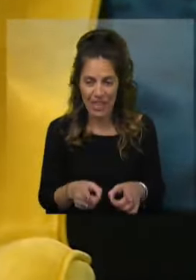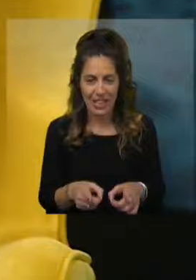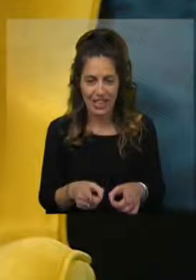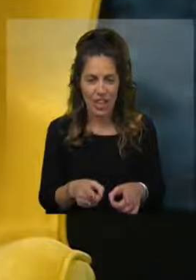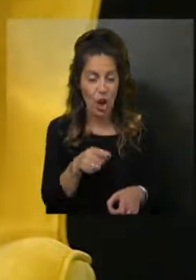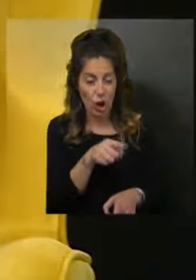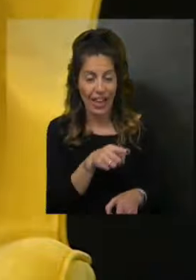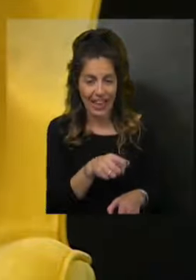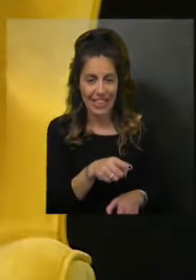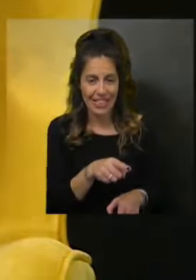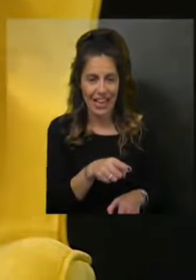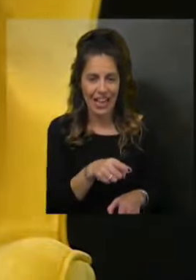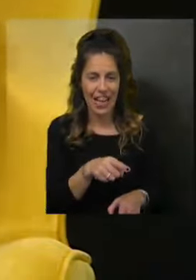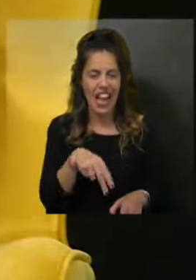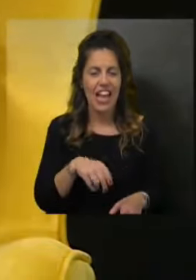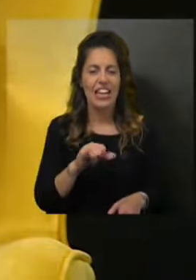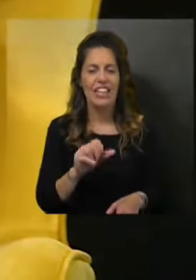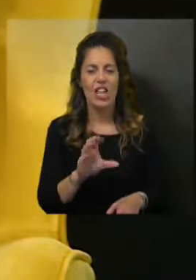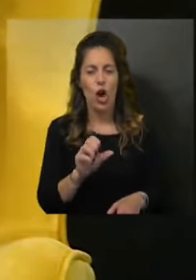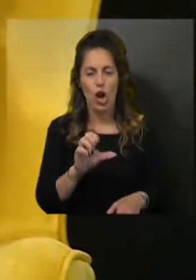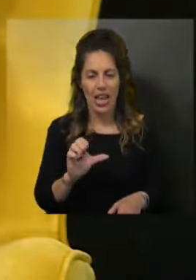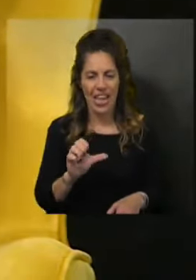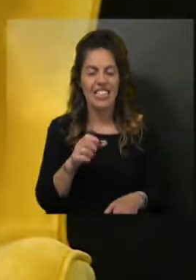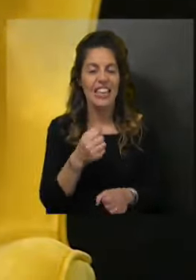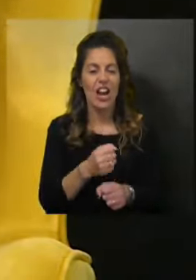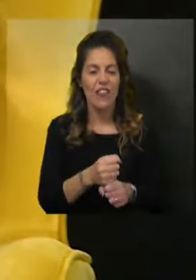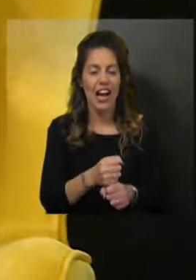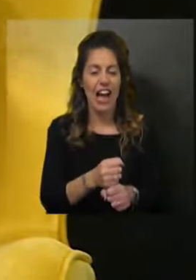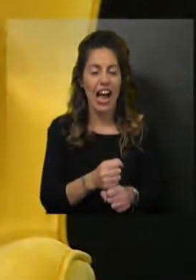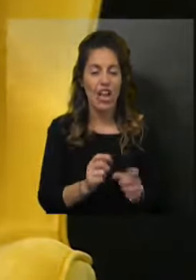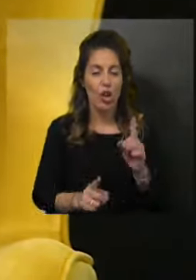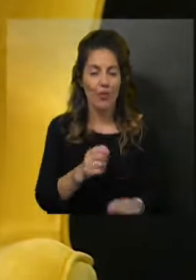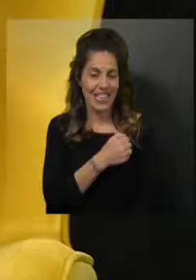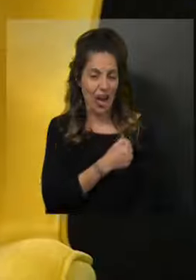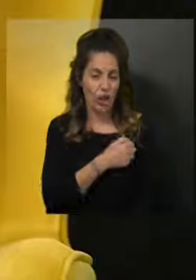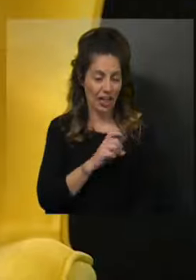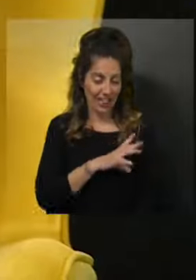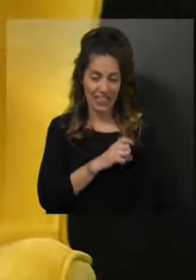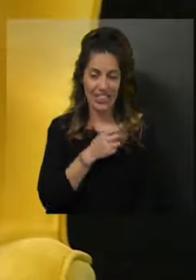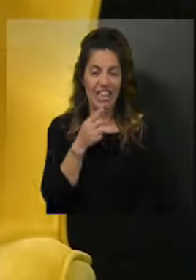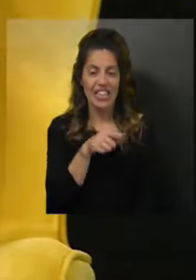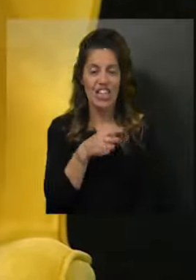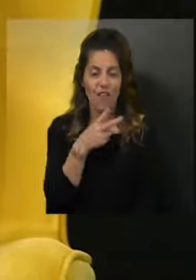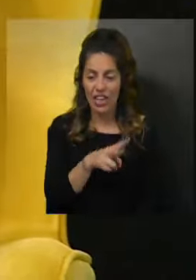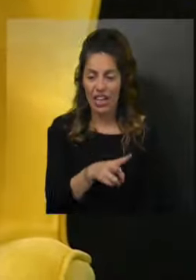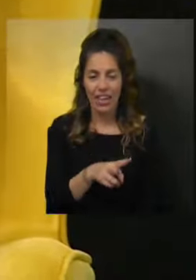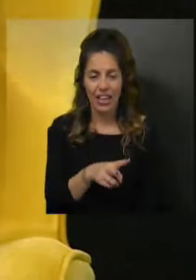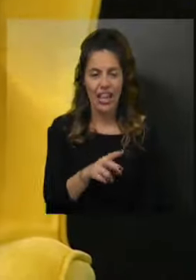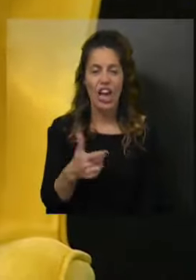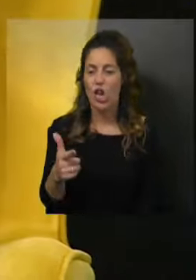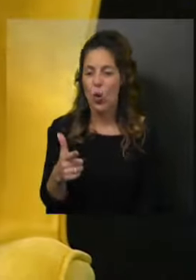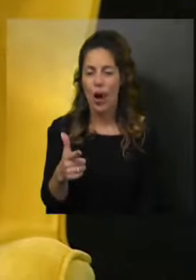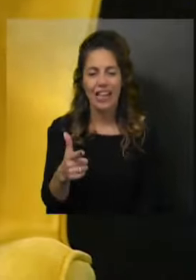lo que ella se llama Nicole Shan que que ella trabaja en la Universidad Católica de chile y lo que termina viendo Nicole es que no hay